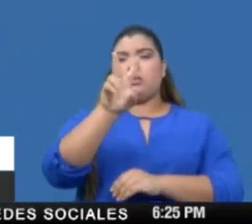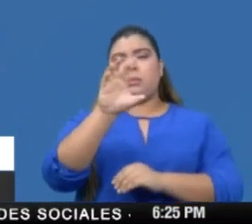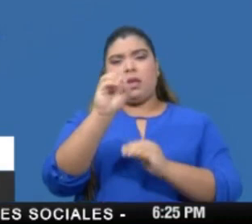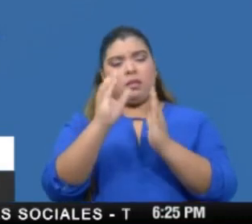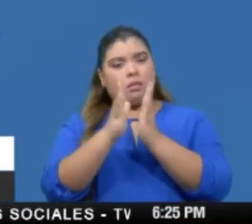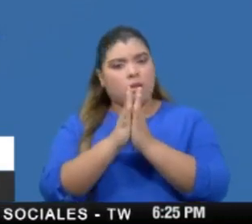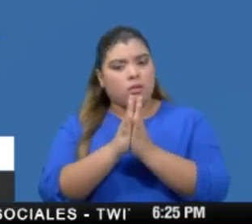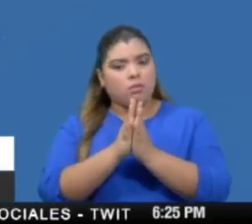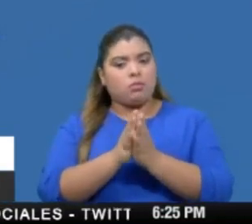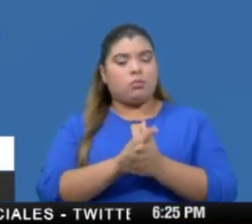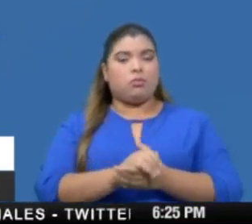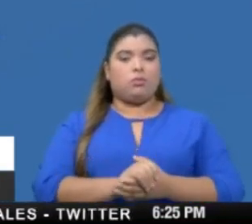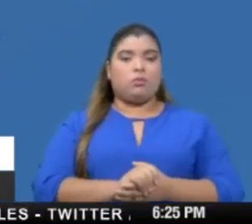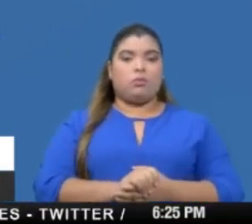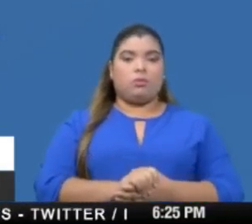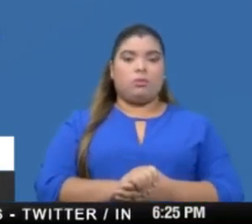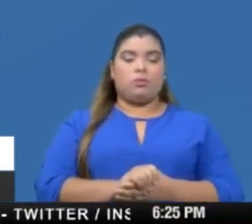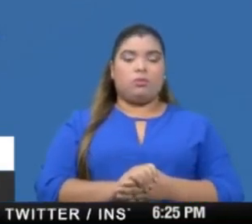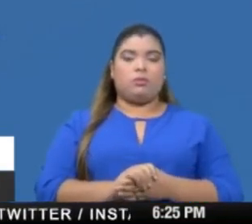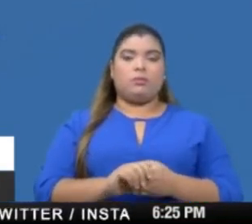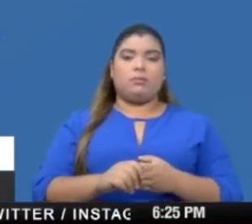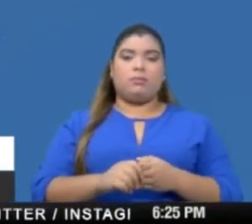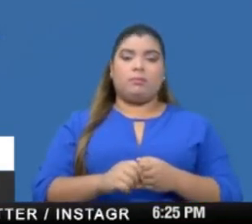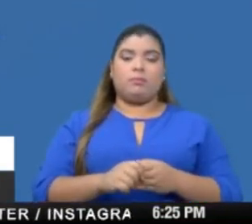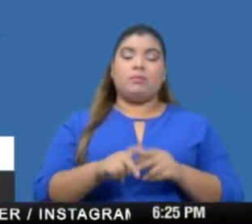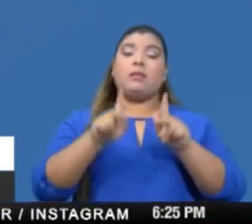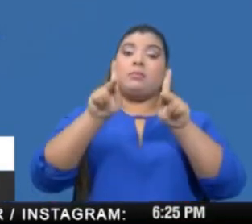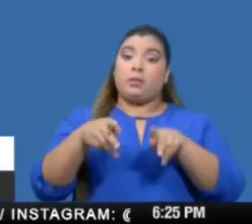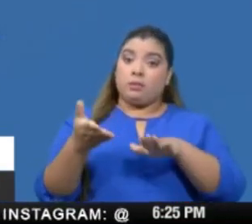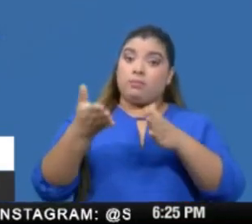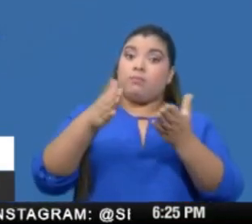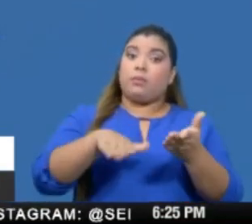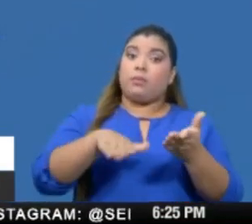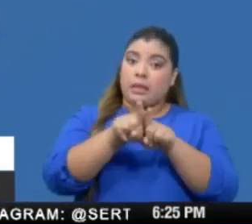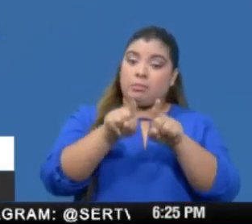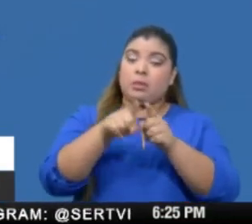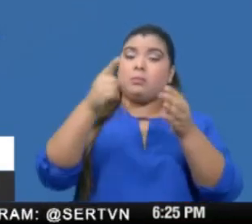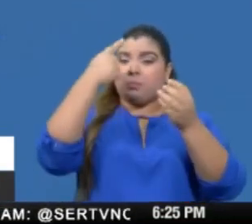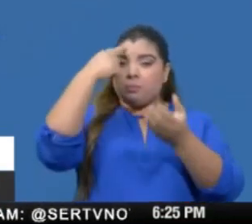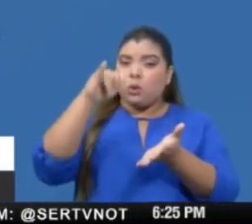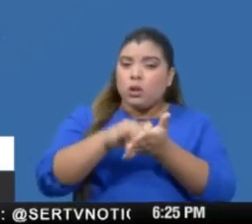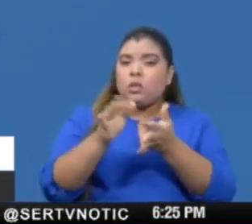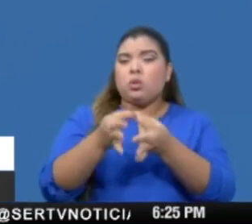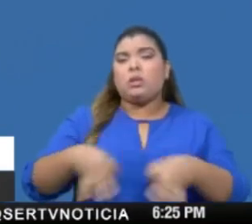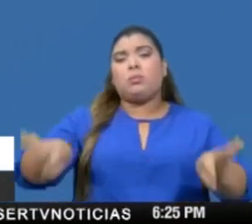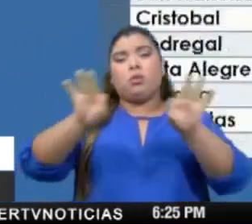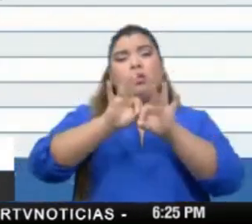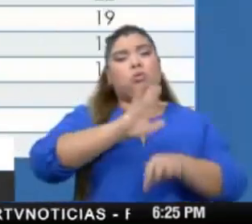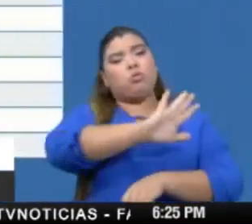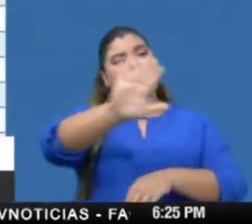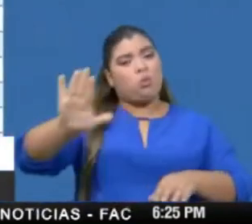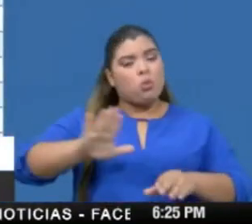se presentan fallecimientos, por lo cual es importante que toda la población se siga cuidando.